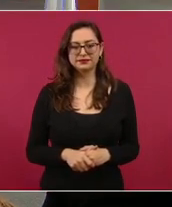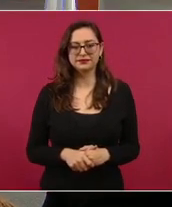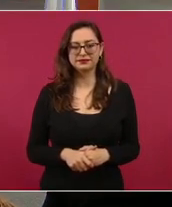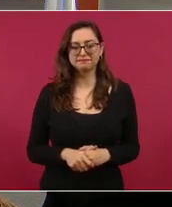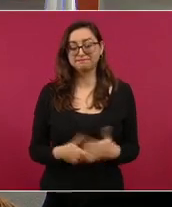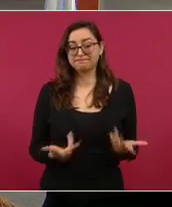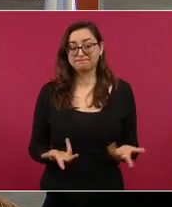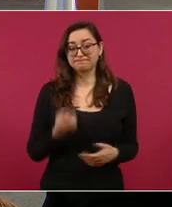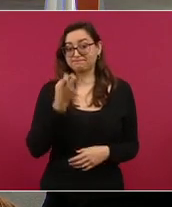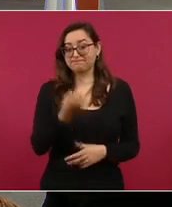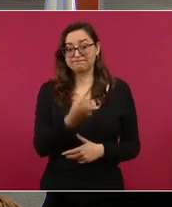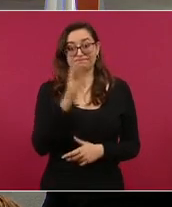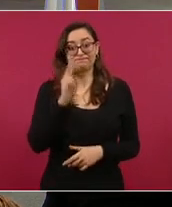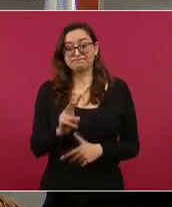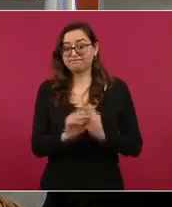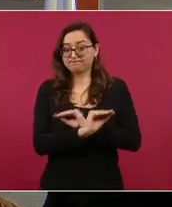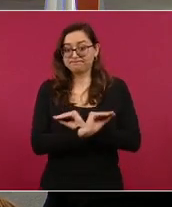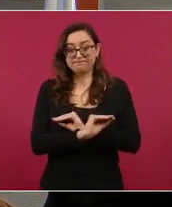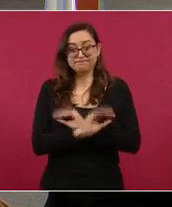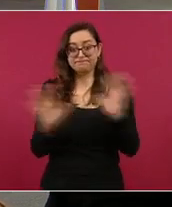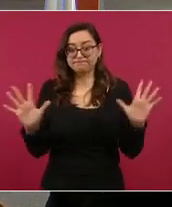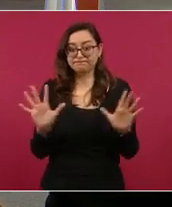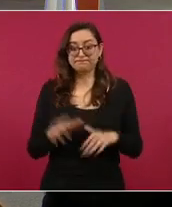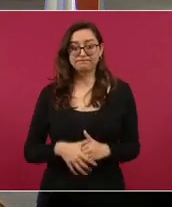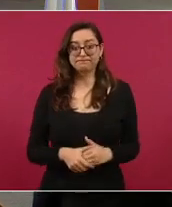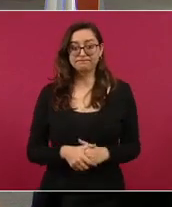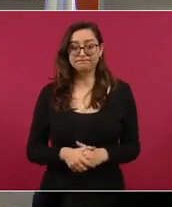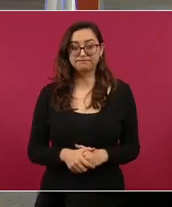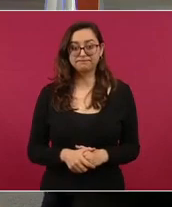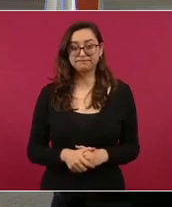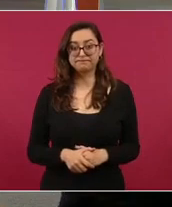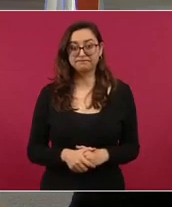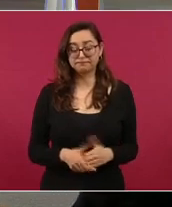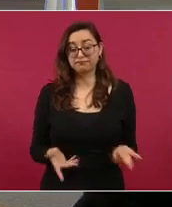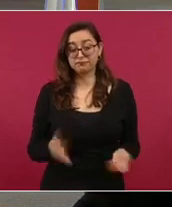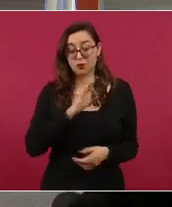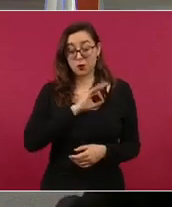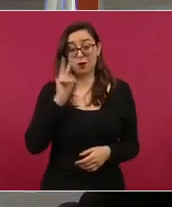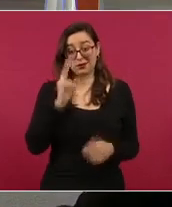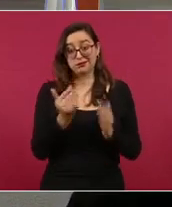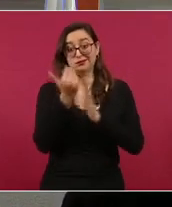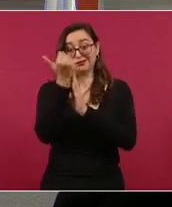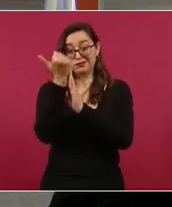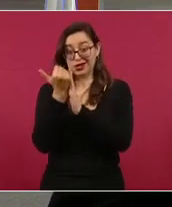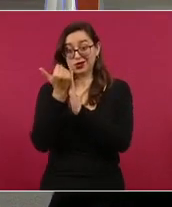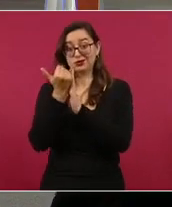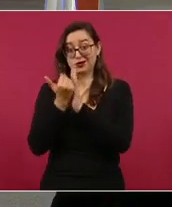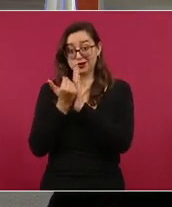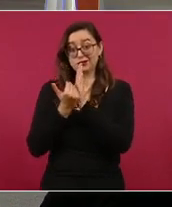Y esto es muy claro, los niveles, aquí tenemos menos